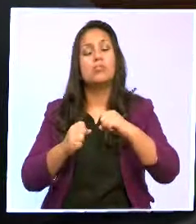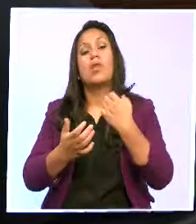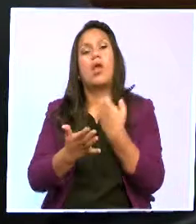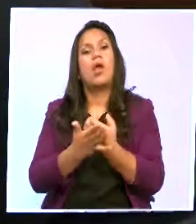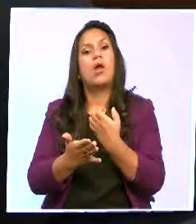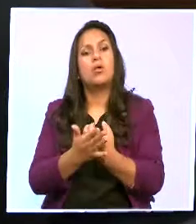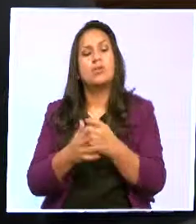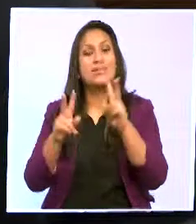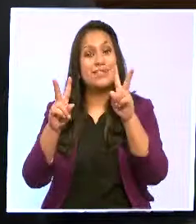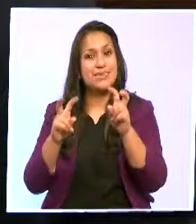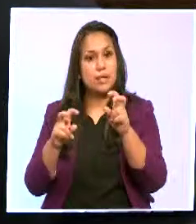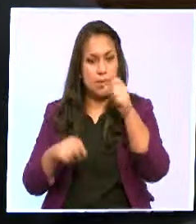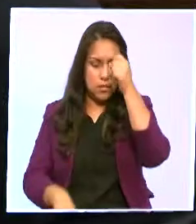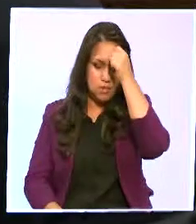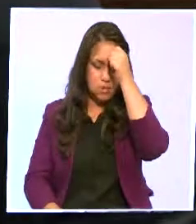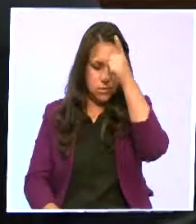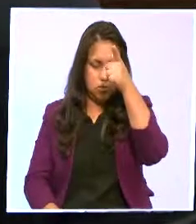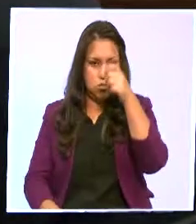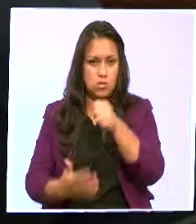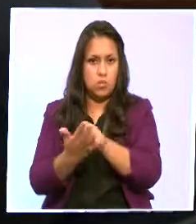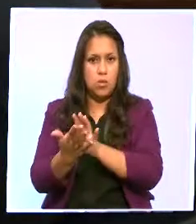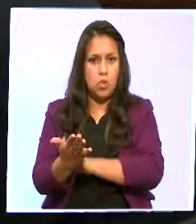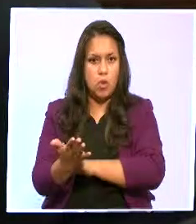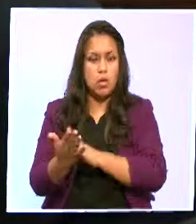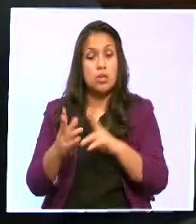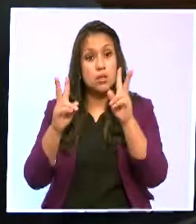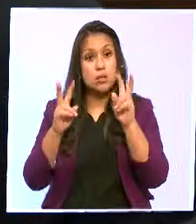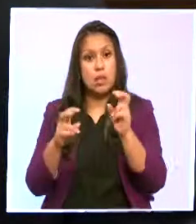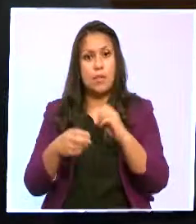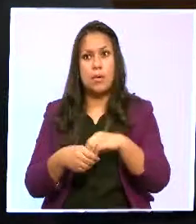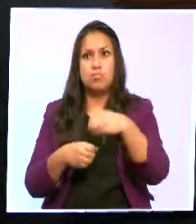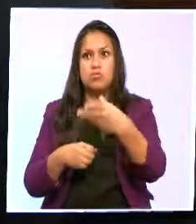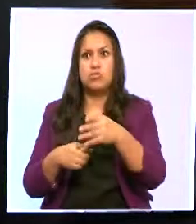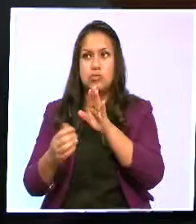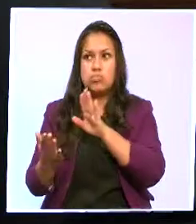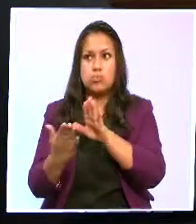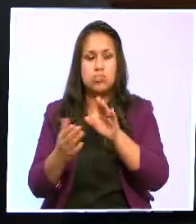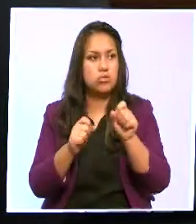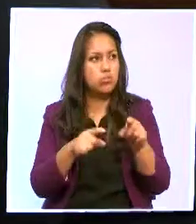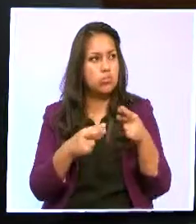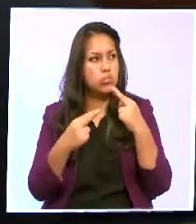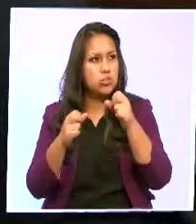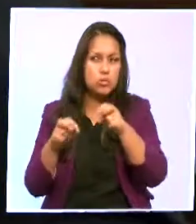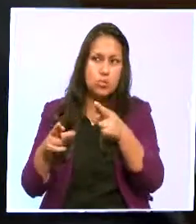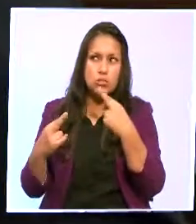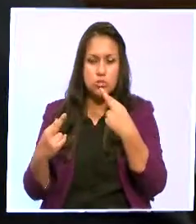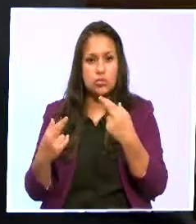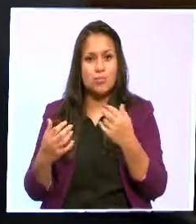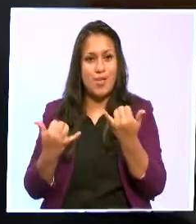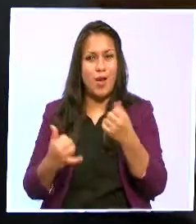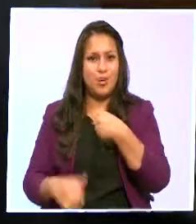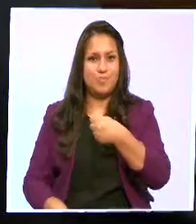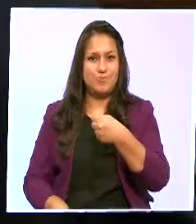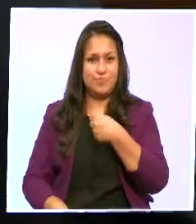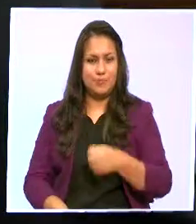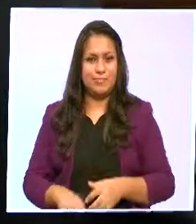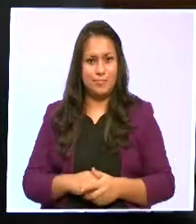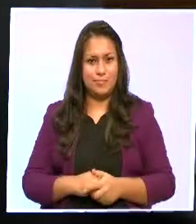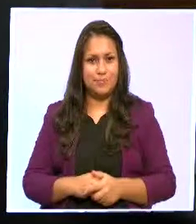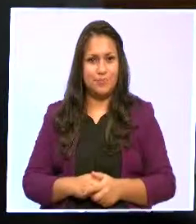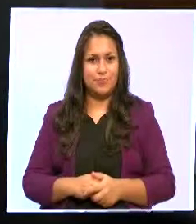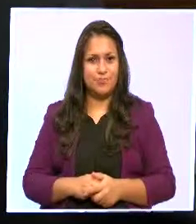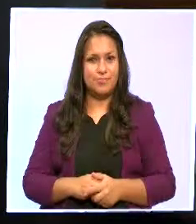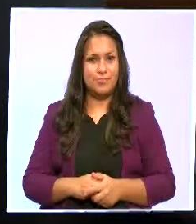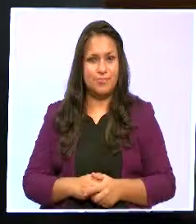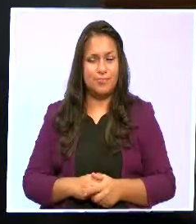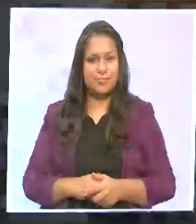social de los conocimientos ingenios a partir de la consulta prelegislativa estos aspectos los abordamos de nuestra primera entrevista